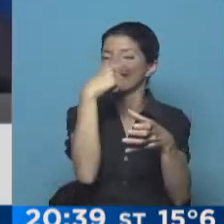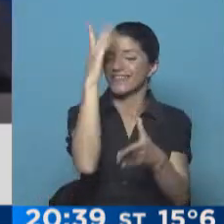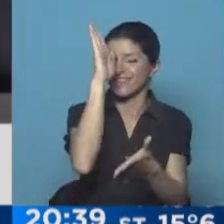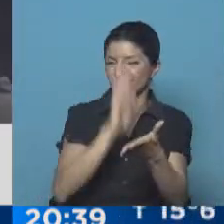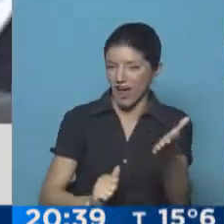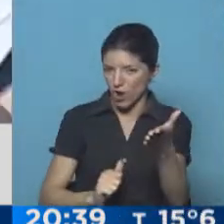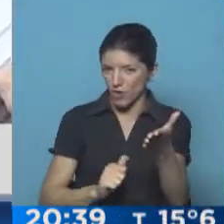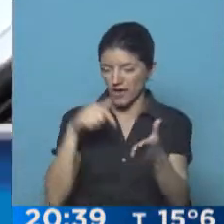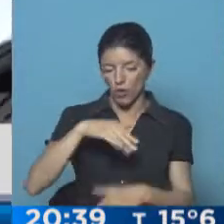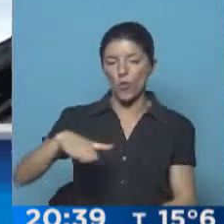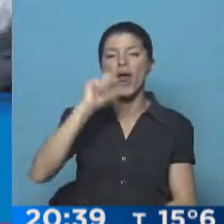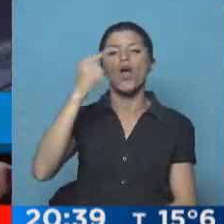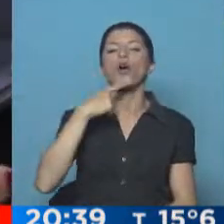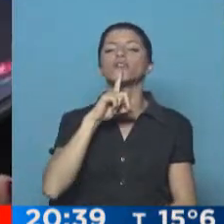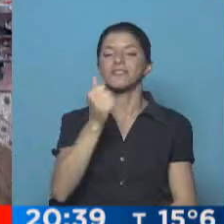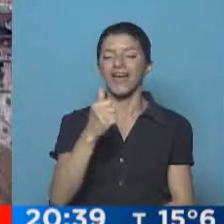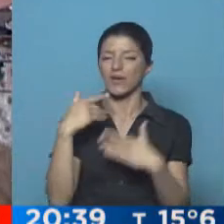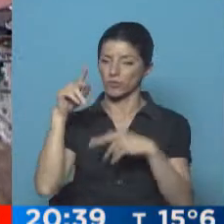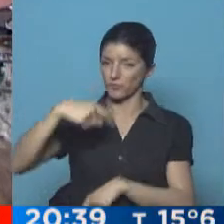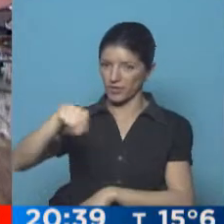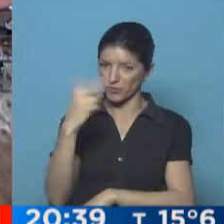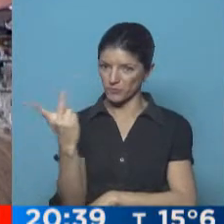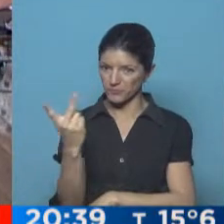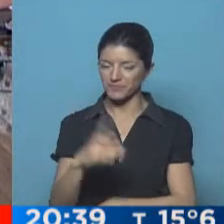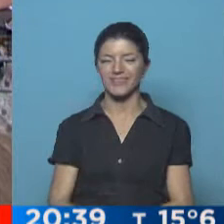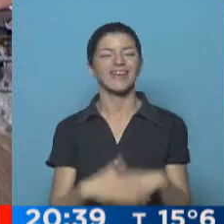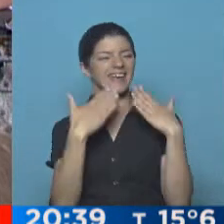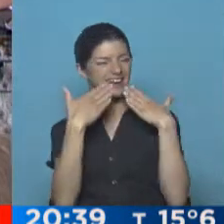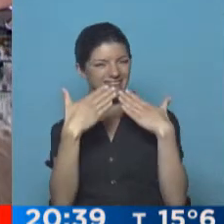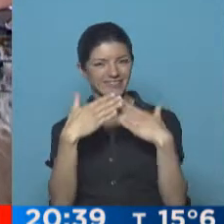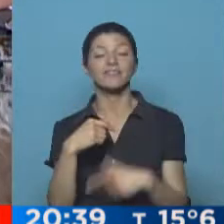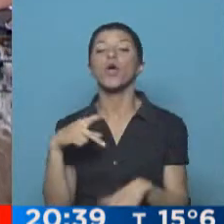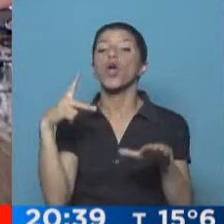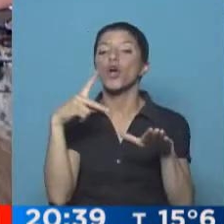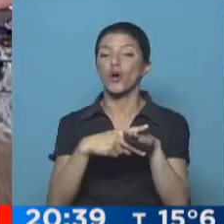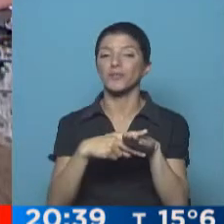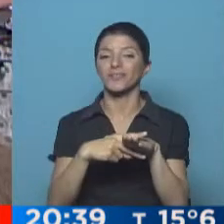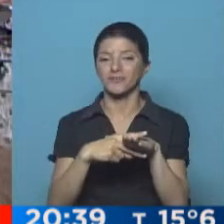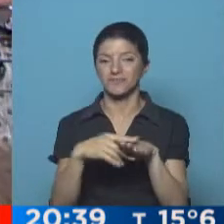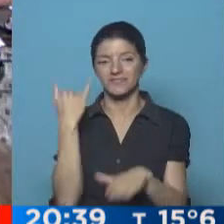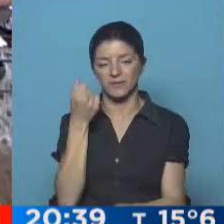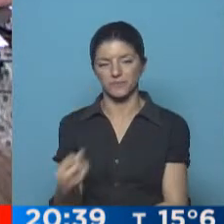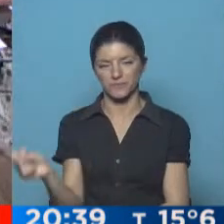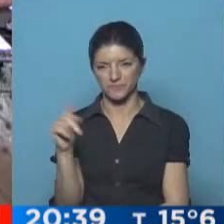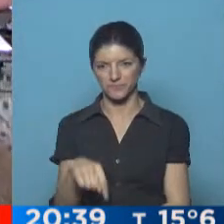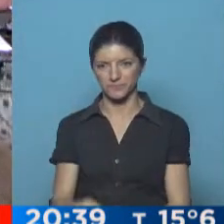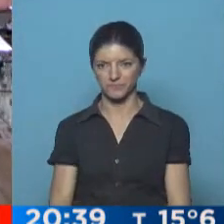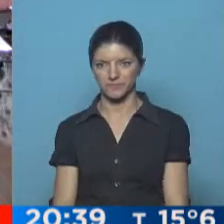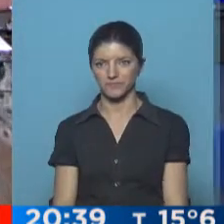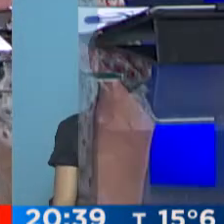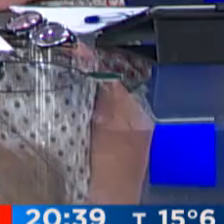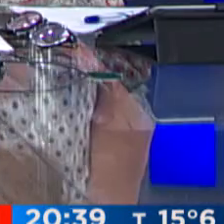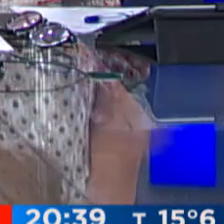celeste y blanco aquí en Costa Salguero. Ustedes. Muchas gracias, Gastón. Hacemos aquí una nueva pausa. Ya volvemos.